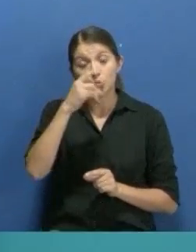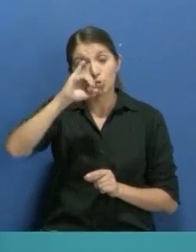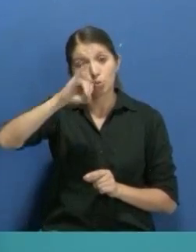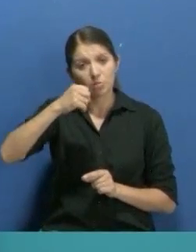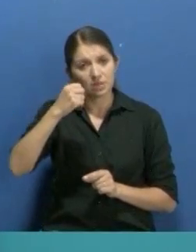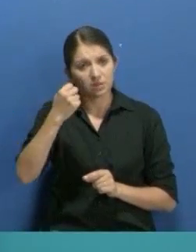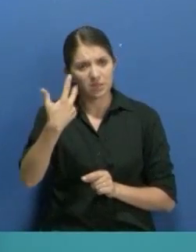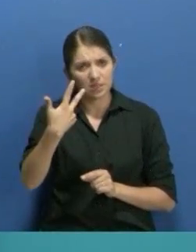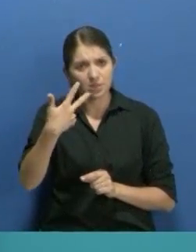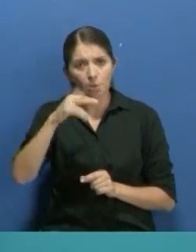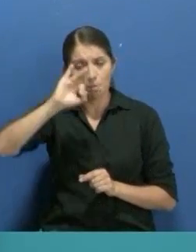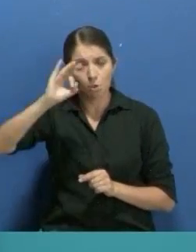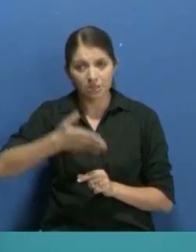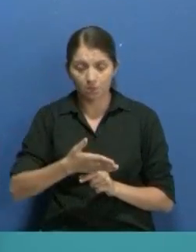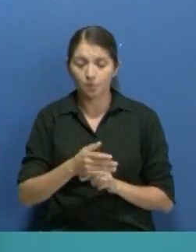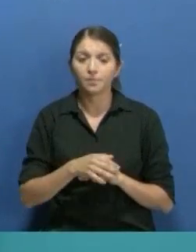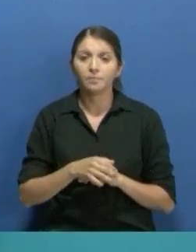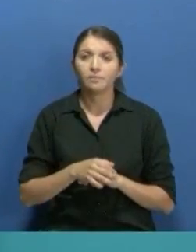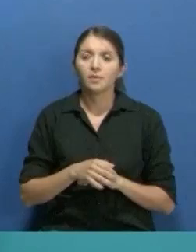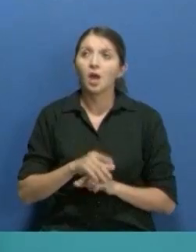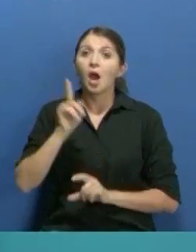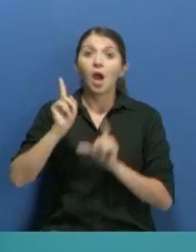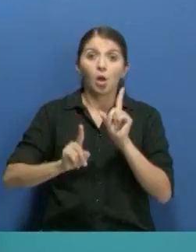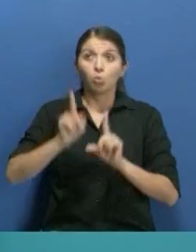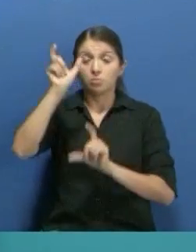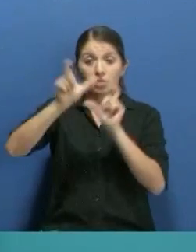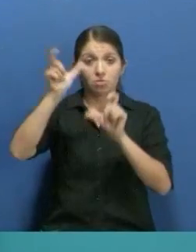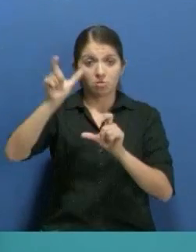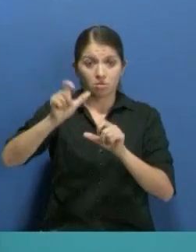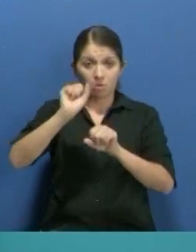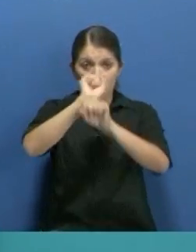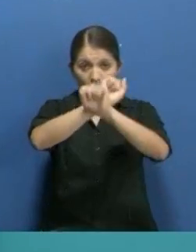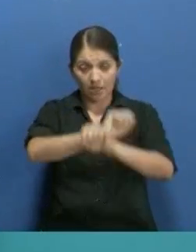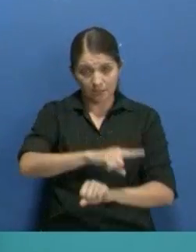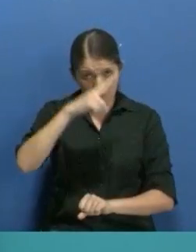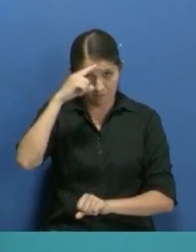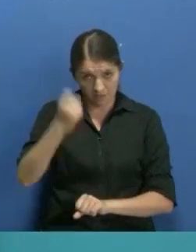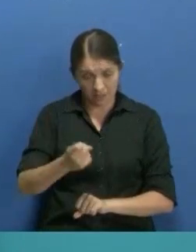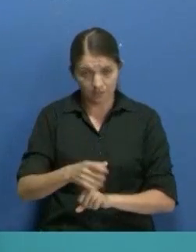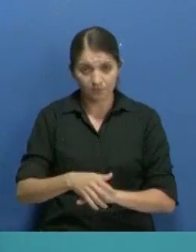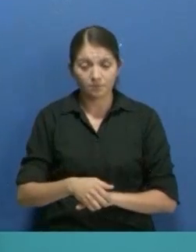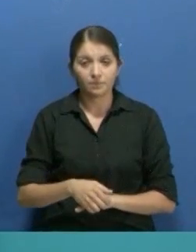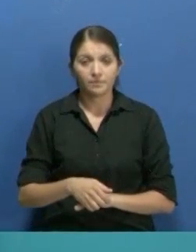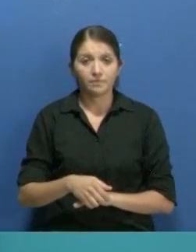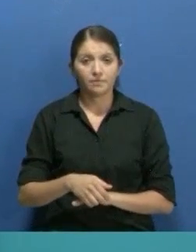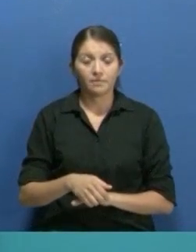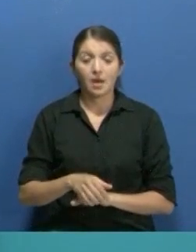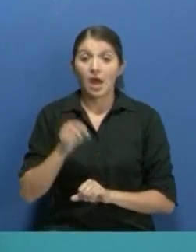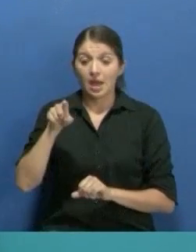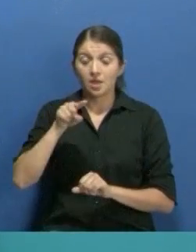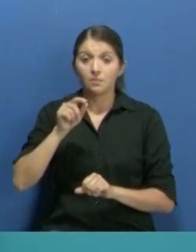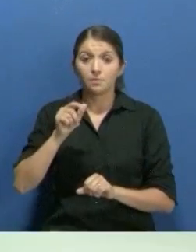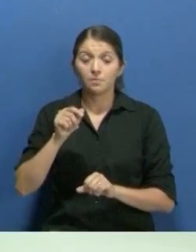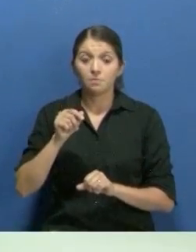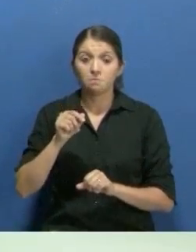la creación de las modificaciones a la ley es que hay un incremento, primero un incremento masivo de población